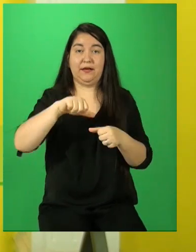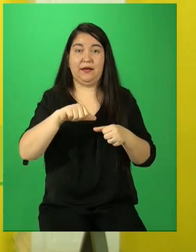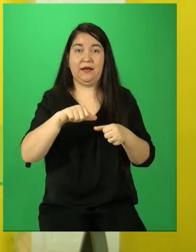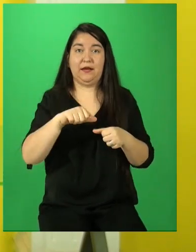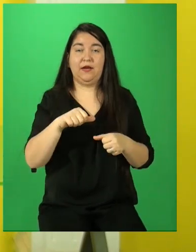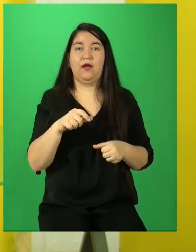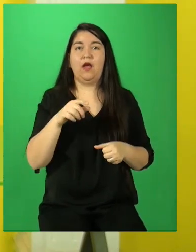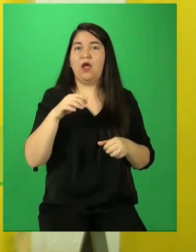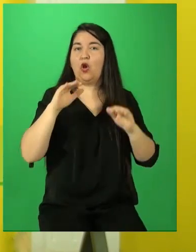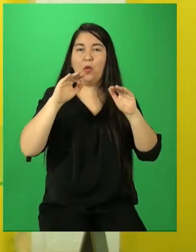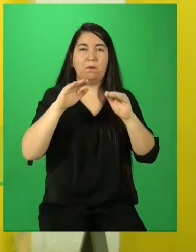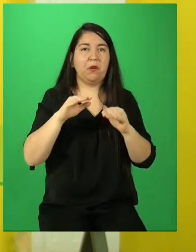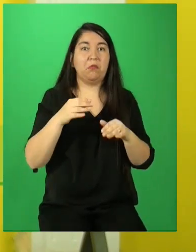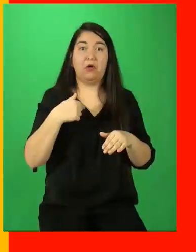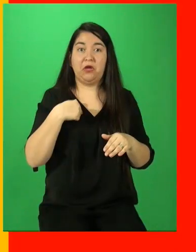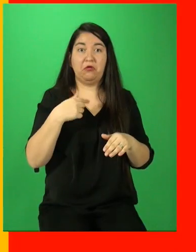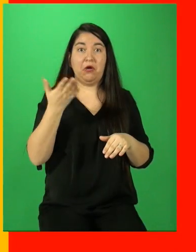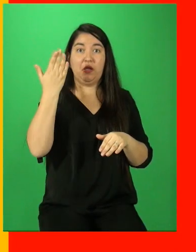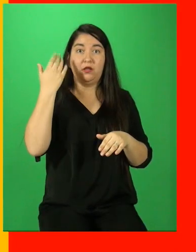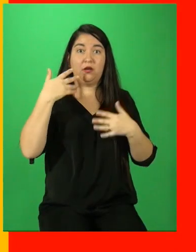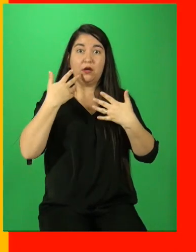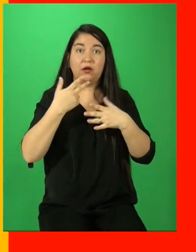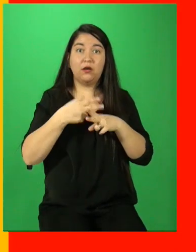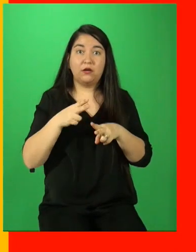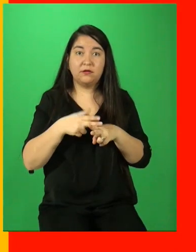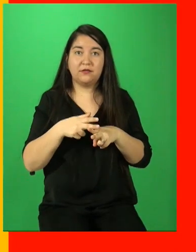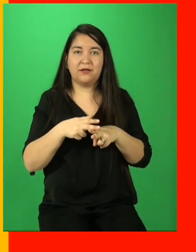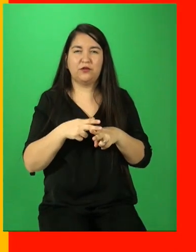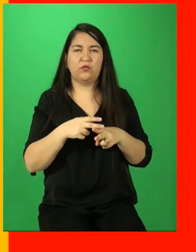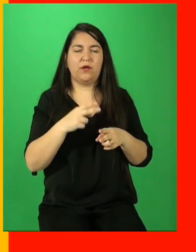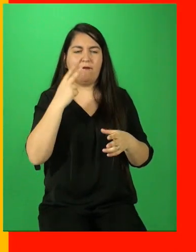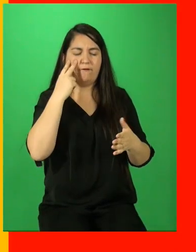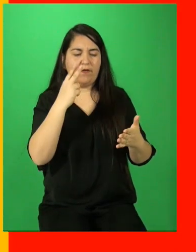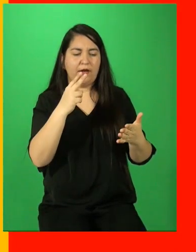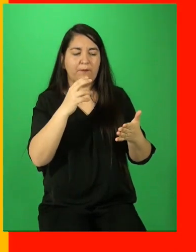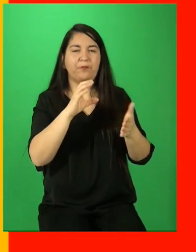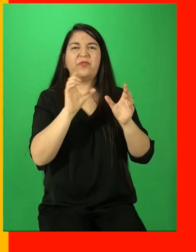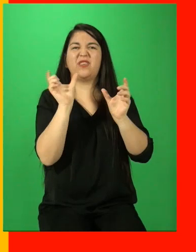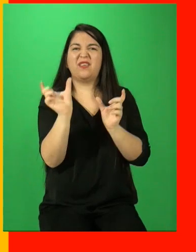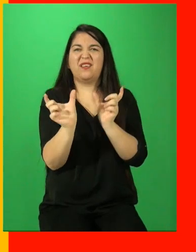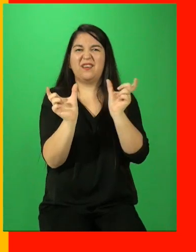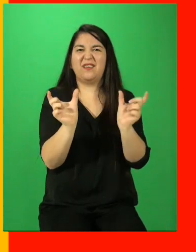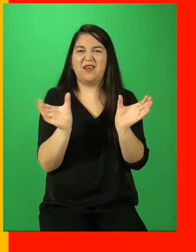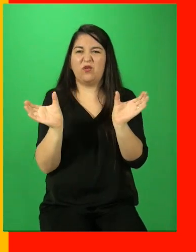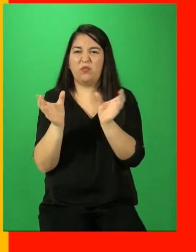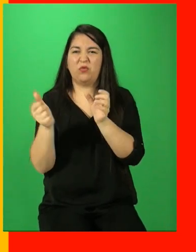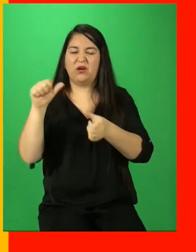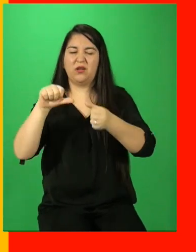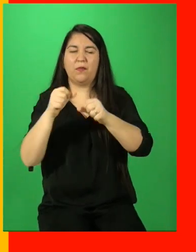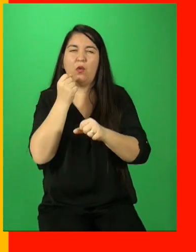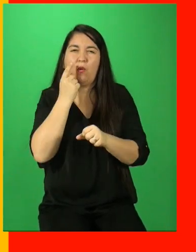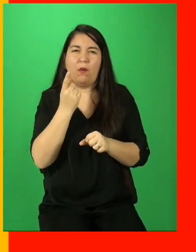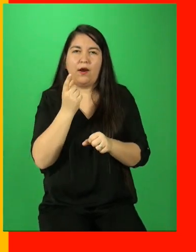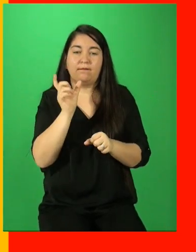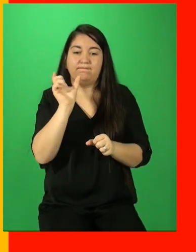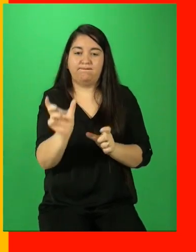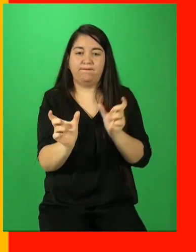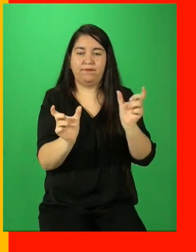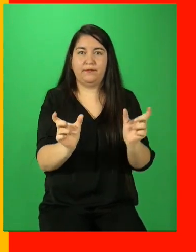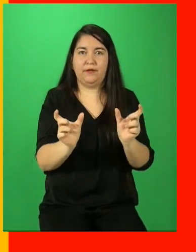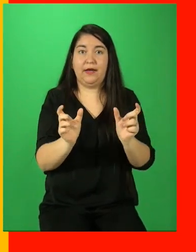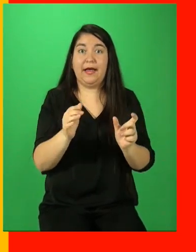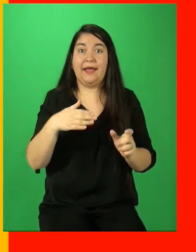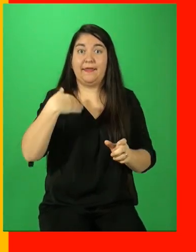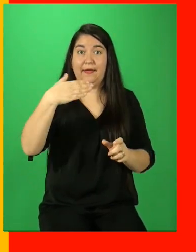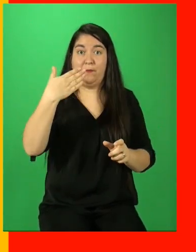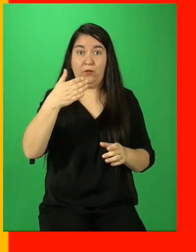lo hice recién, ustedes van a mencionar todos los componentes que hay dentro de la ecuación. Y la próxima clase, al